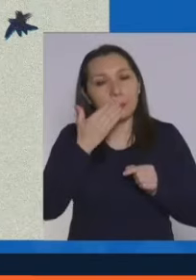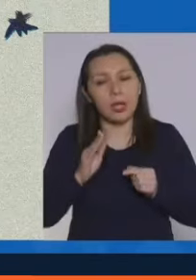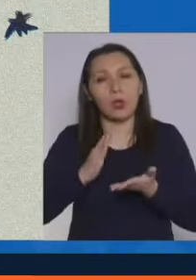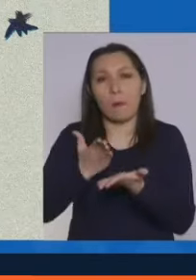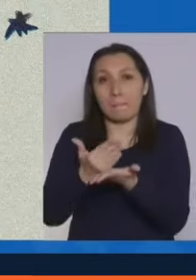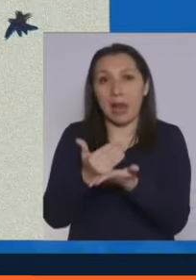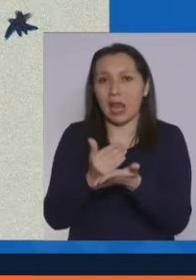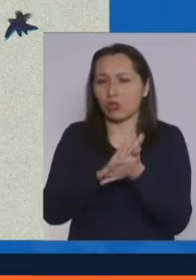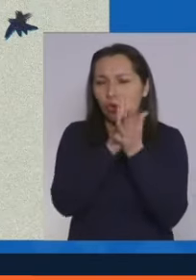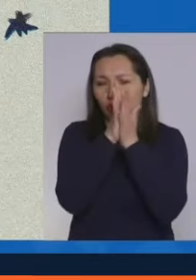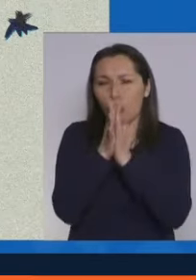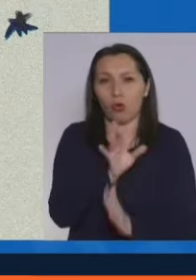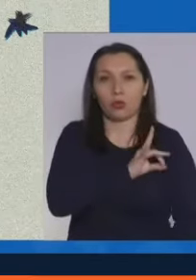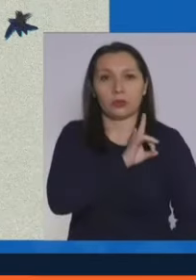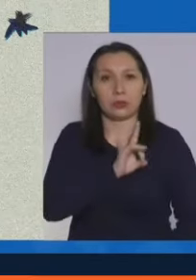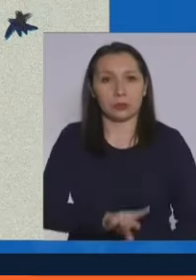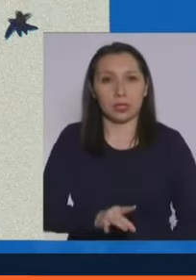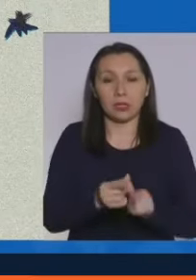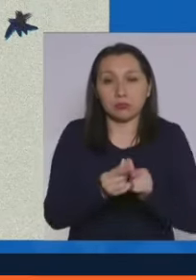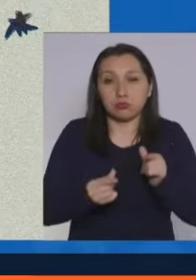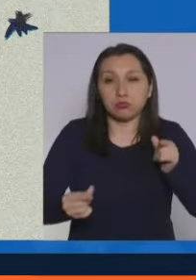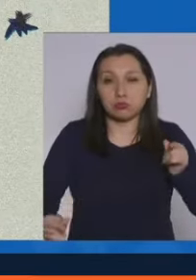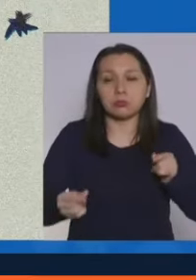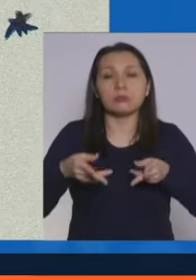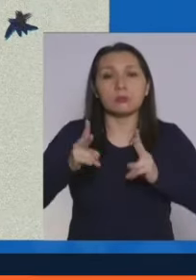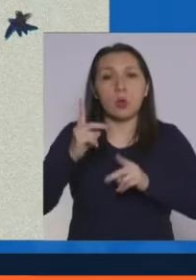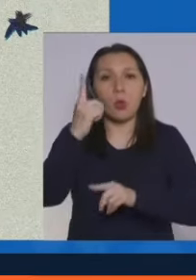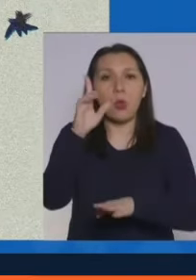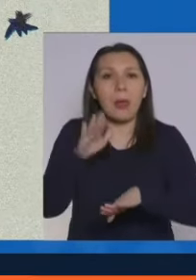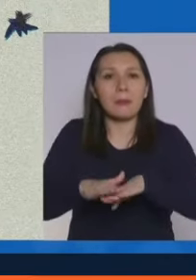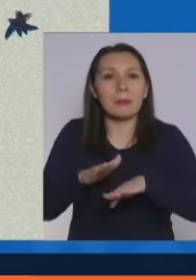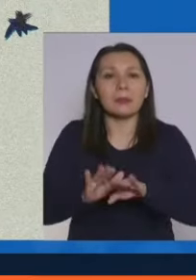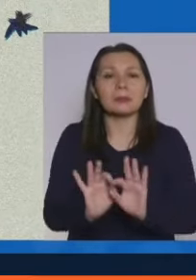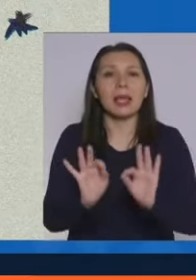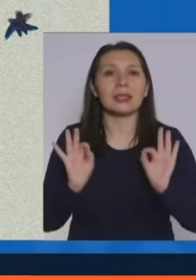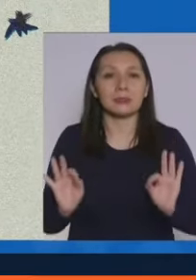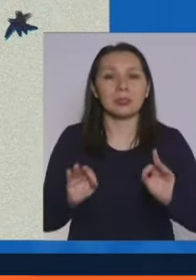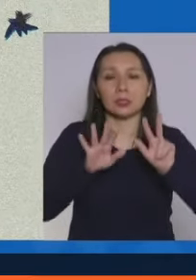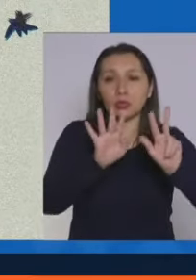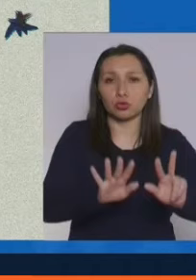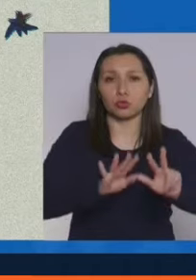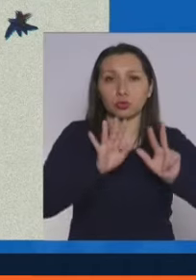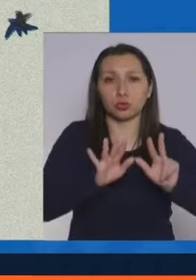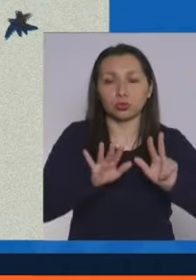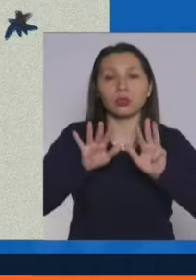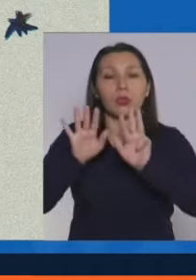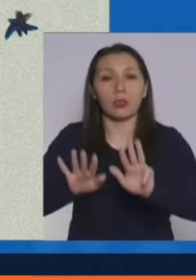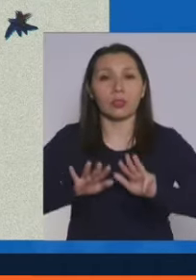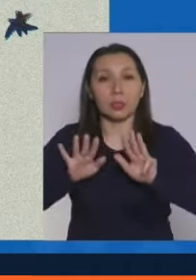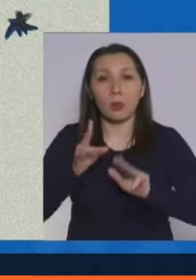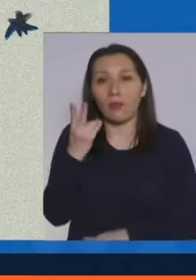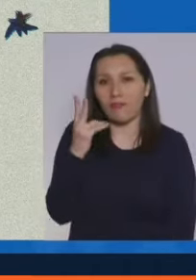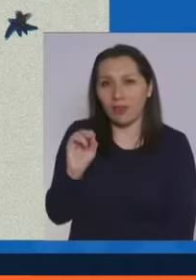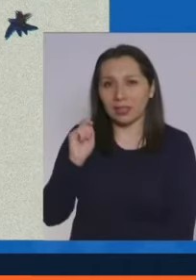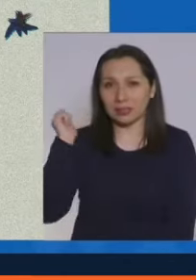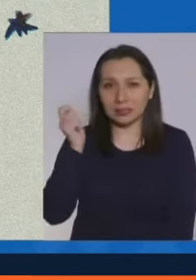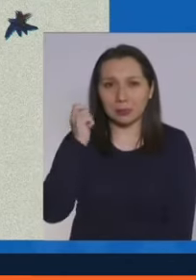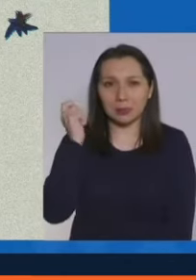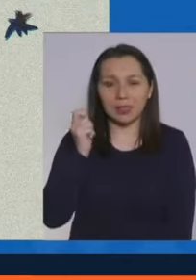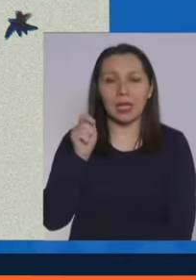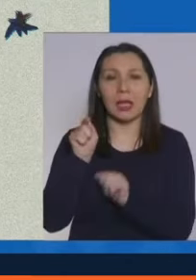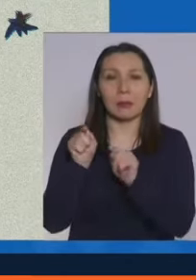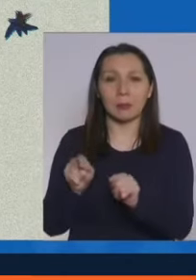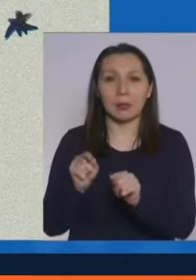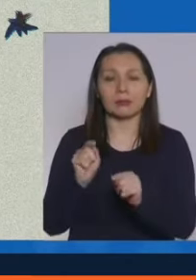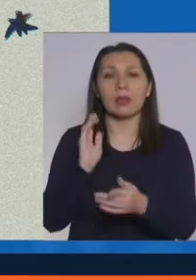plan nacional implica que va a haber un permiso especial para los días 18, 19 y 20 de